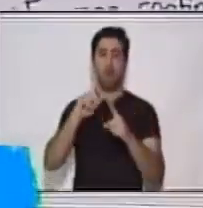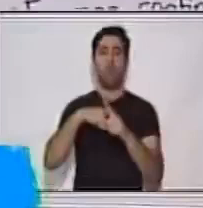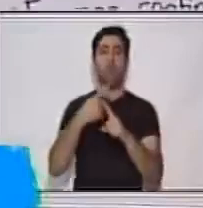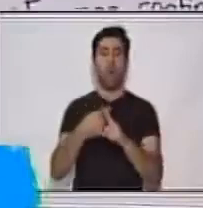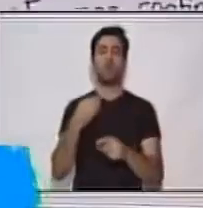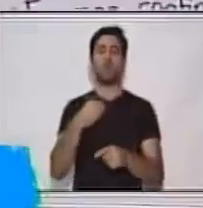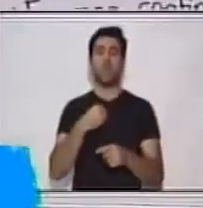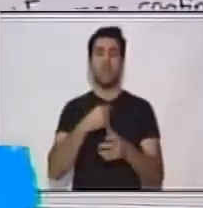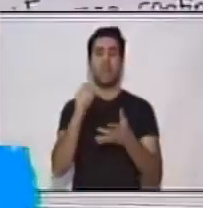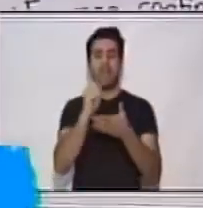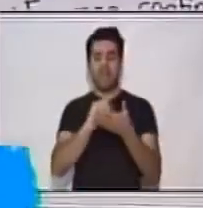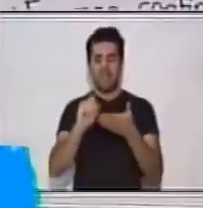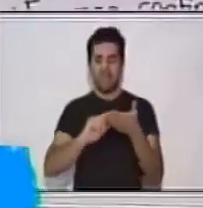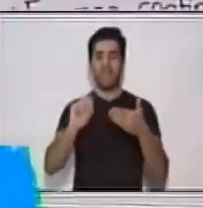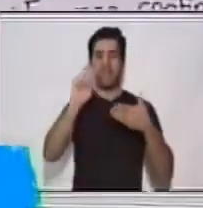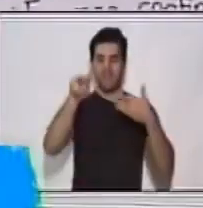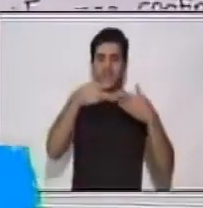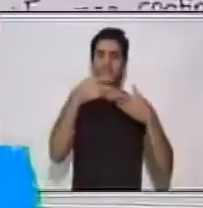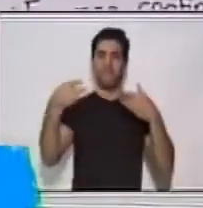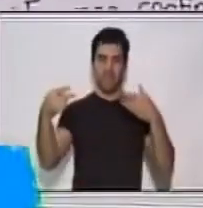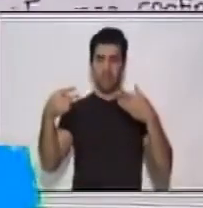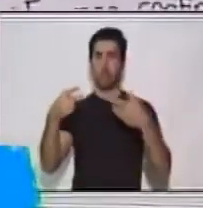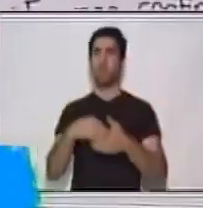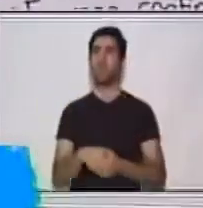poema en verso y no en prosa.